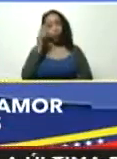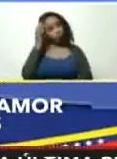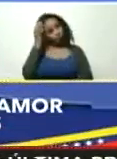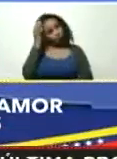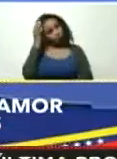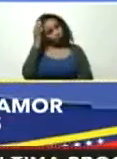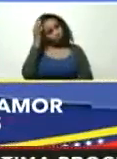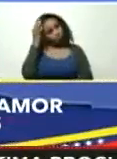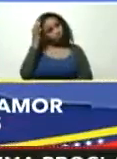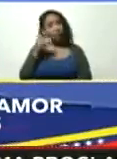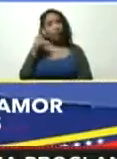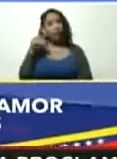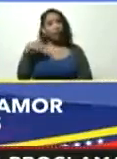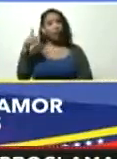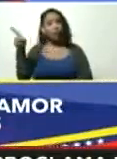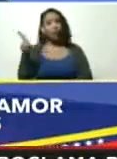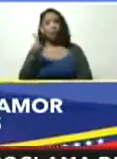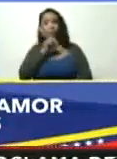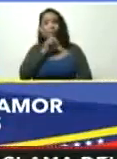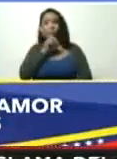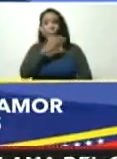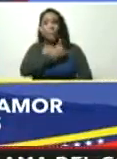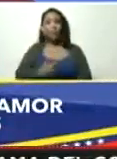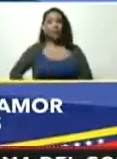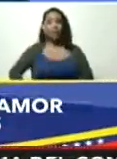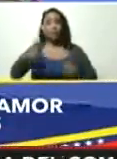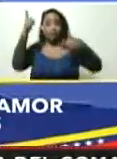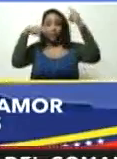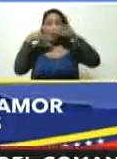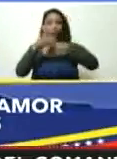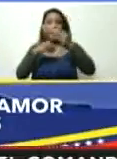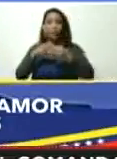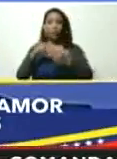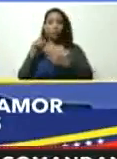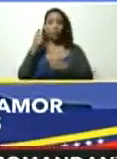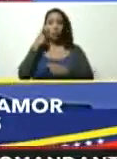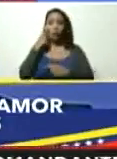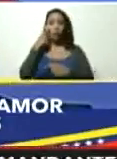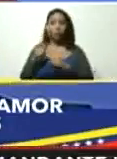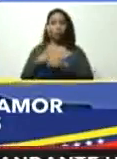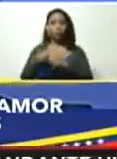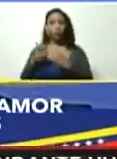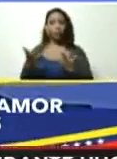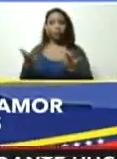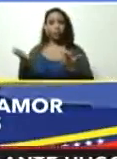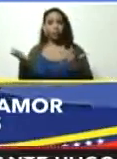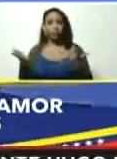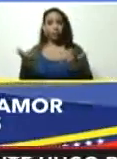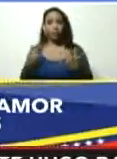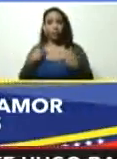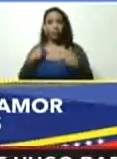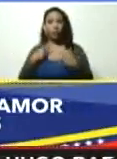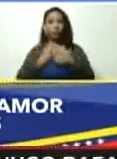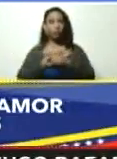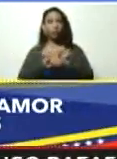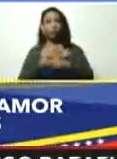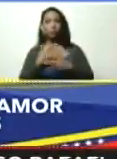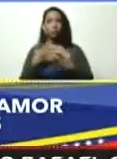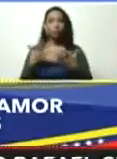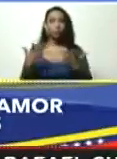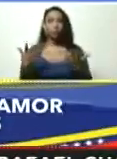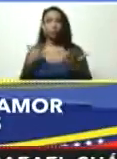después de ese silencio, el presidente Chávez incluso me hizo una seña como para que yo lograra romperlo. Y uno nervioso, yo ya no estaba